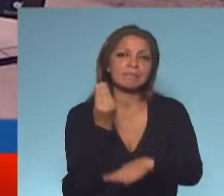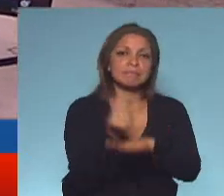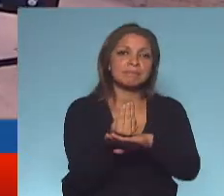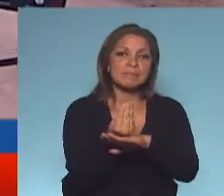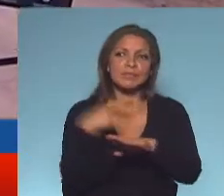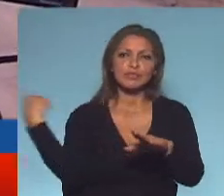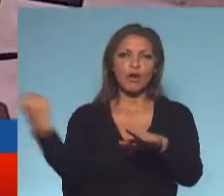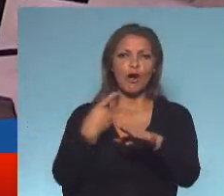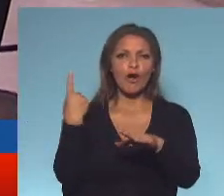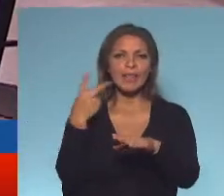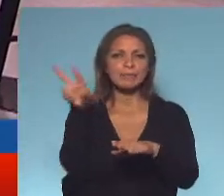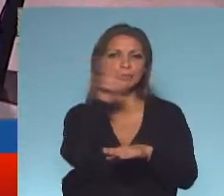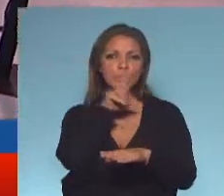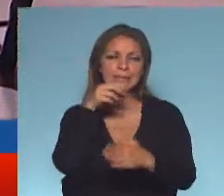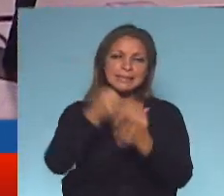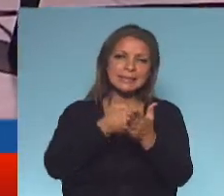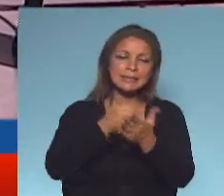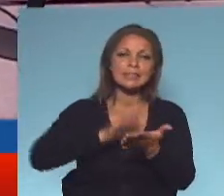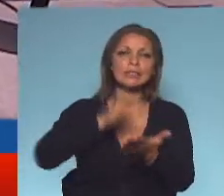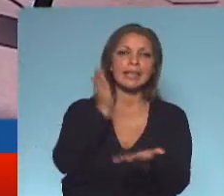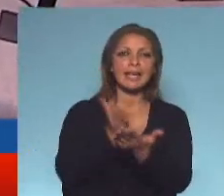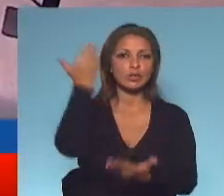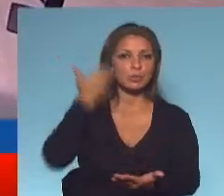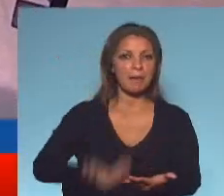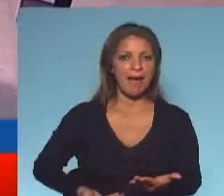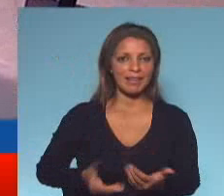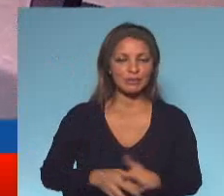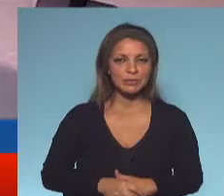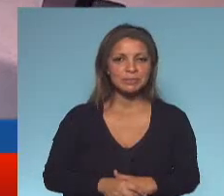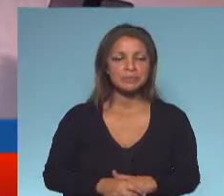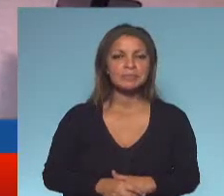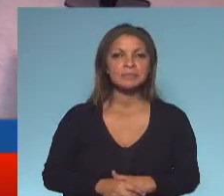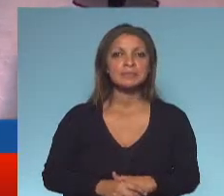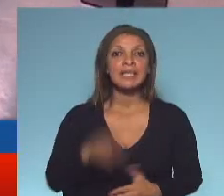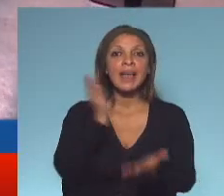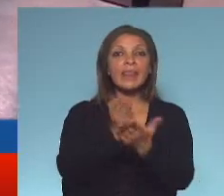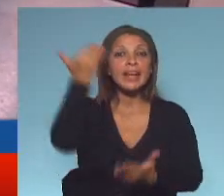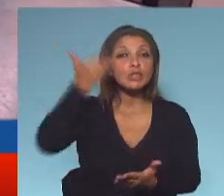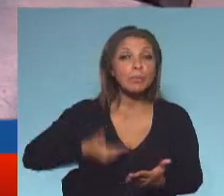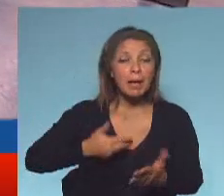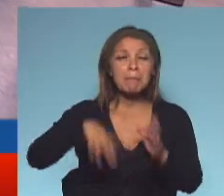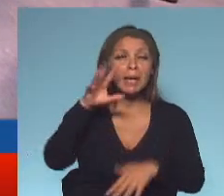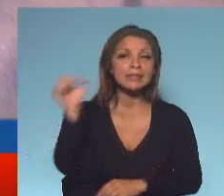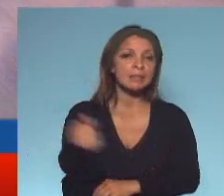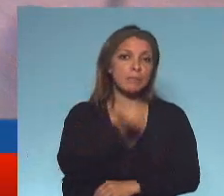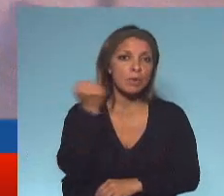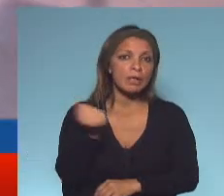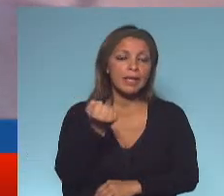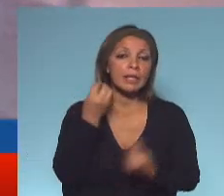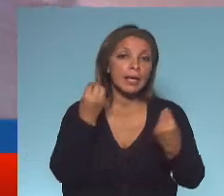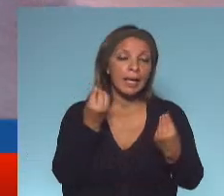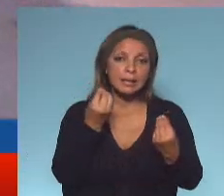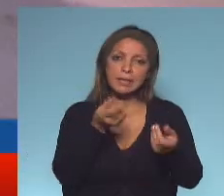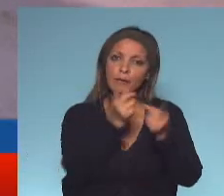las mujeres en el tema de los derechos humanos, y yo creo que el derecho humano más importante realmente es